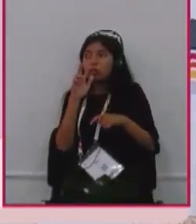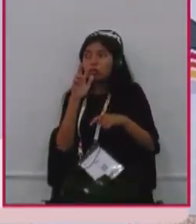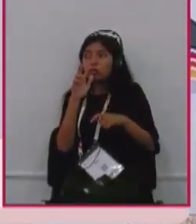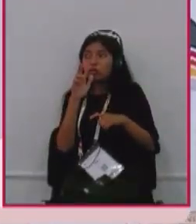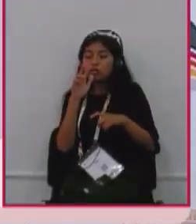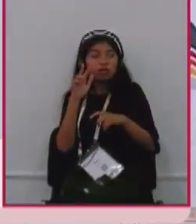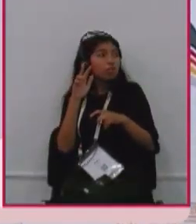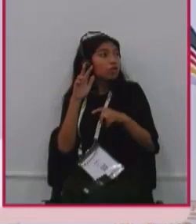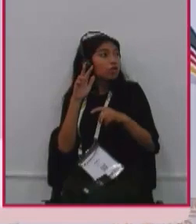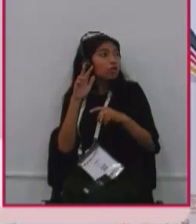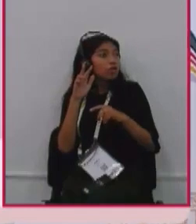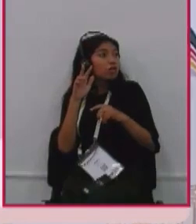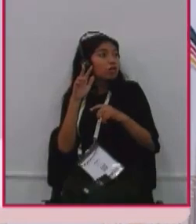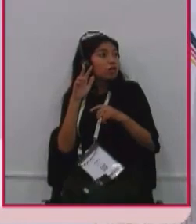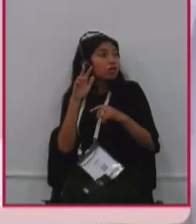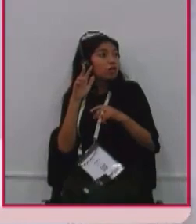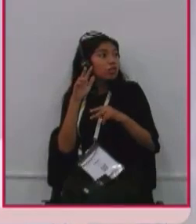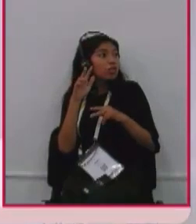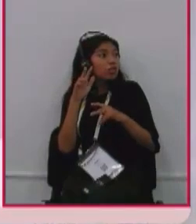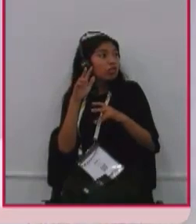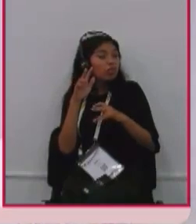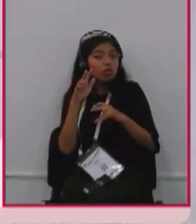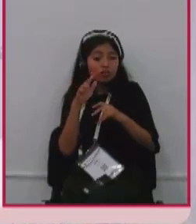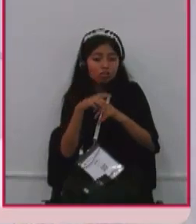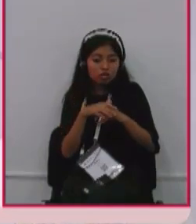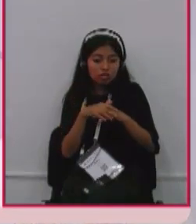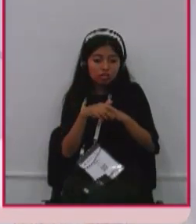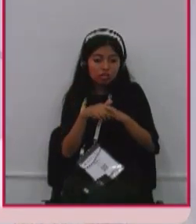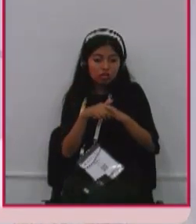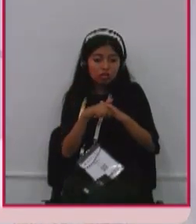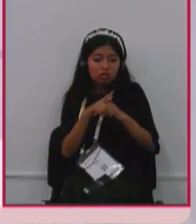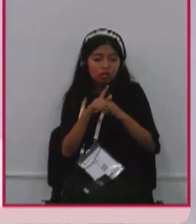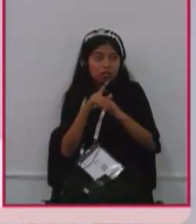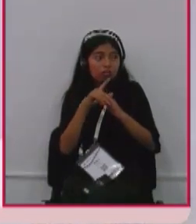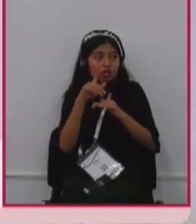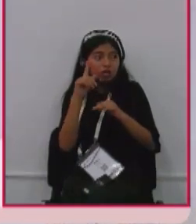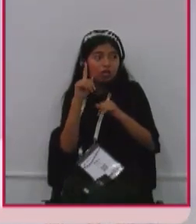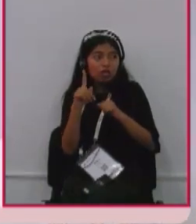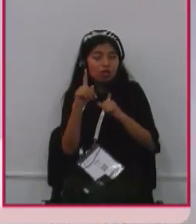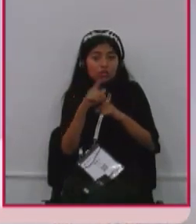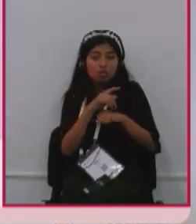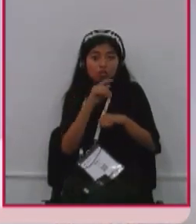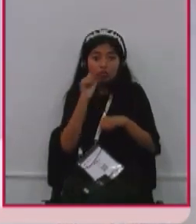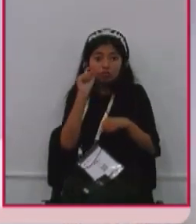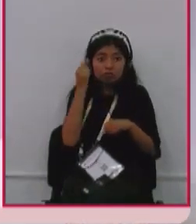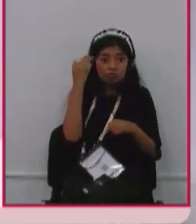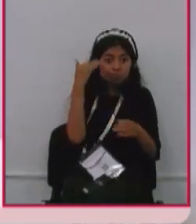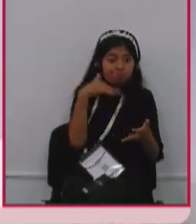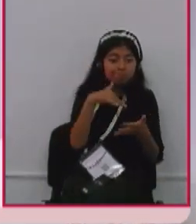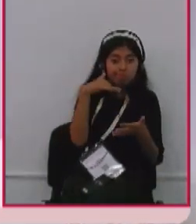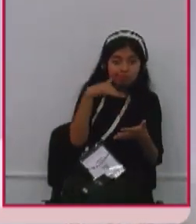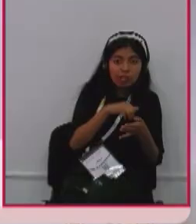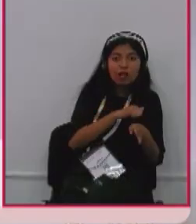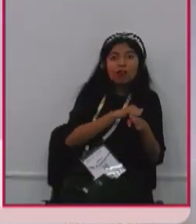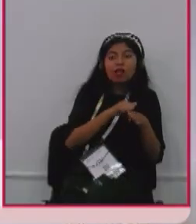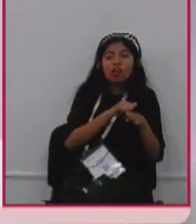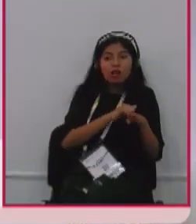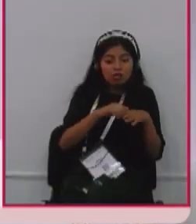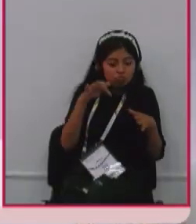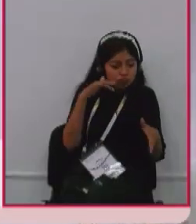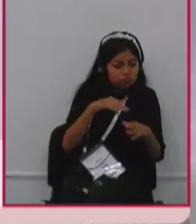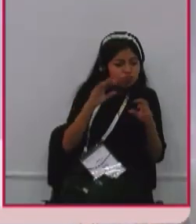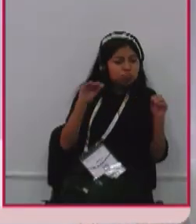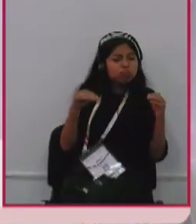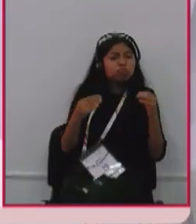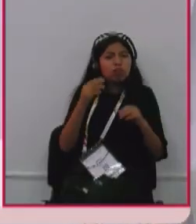presentación o no? Pero avanzo por mientras. Una de las opciones que estudiamos por varios años era cómo había una